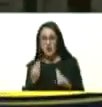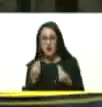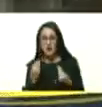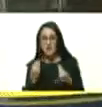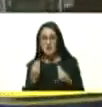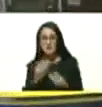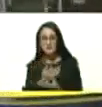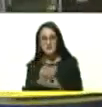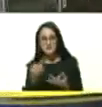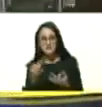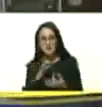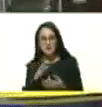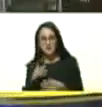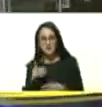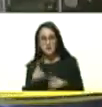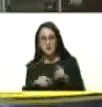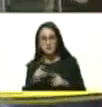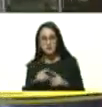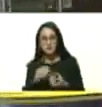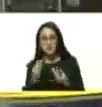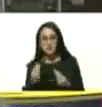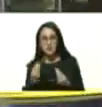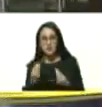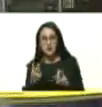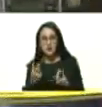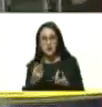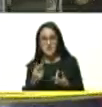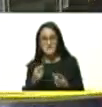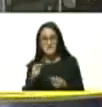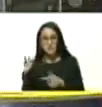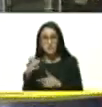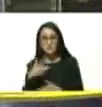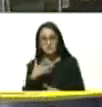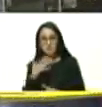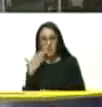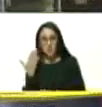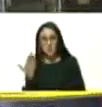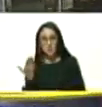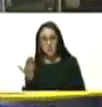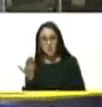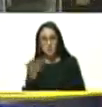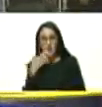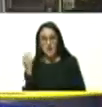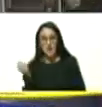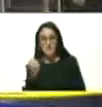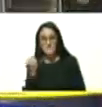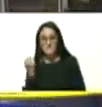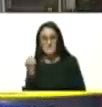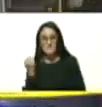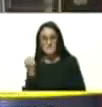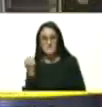la excelencia de nuestro producto, calidad de exportación. Nos sentimos orgullosos que tenemos la mejor